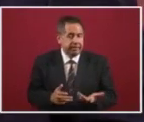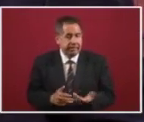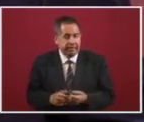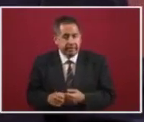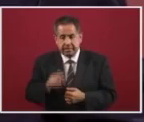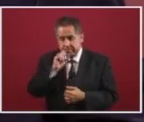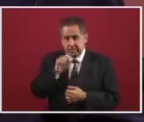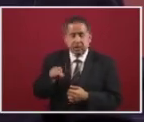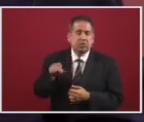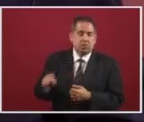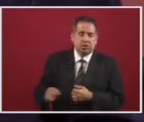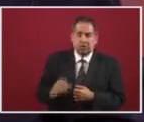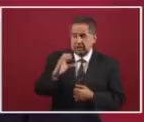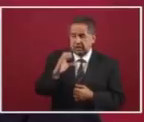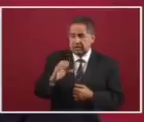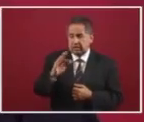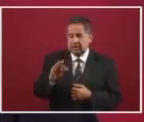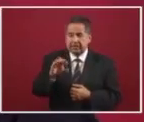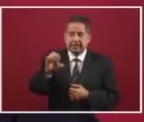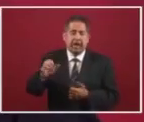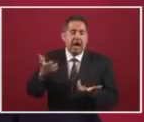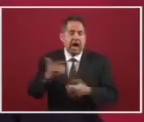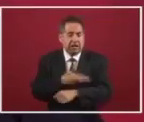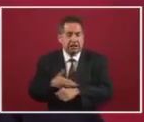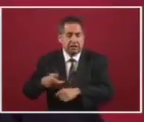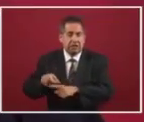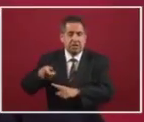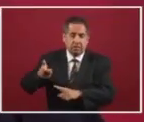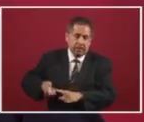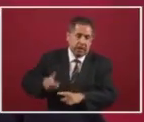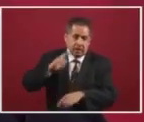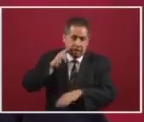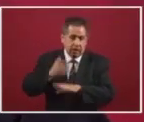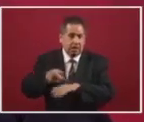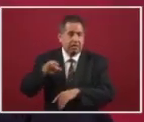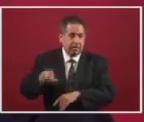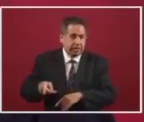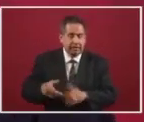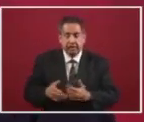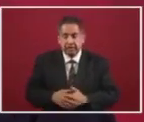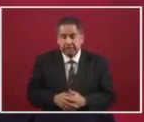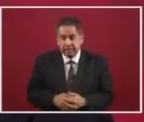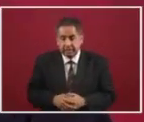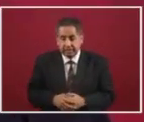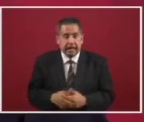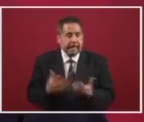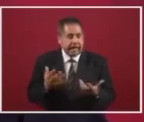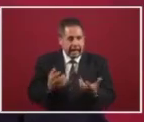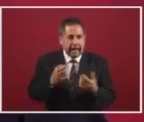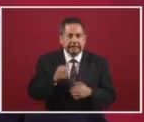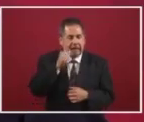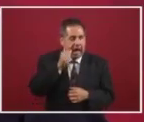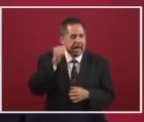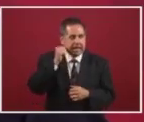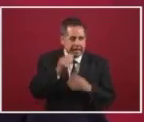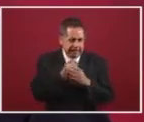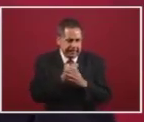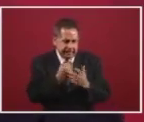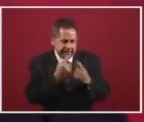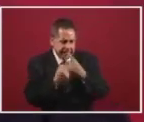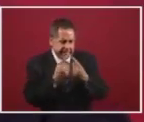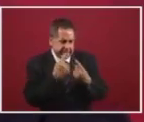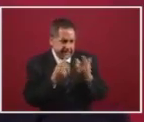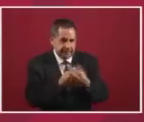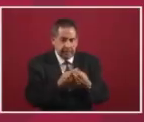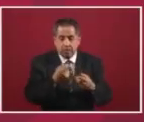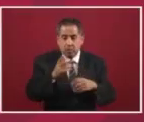los absorbe la Comisión Federal de Electricidad. Todo eso es lo que se trató el día de ayer, pero